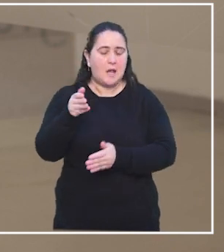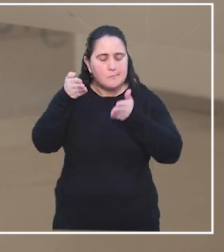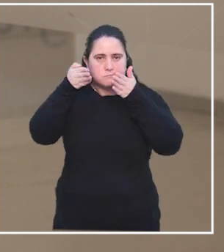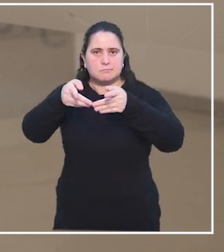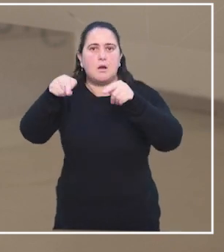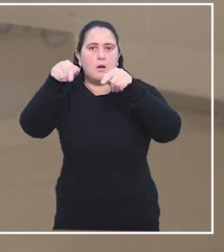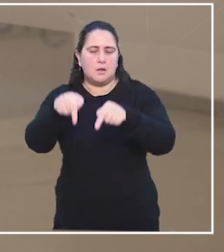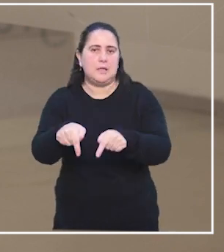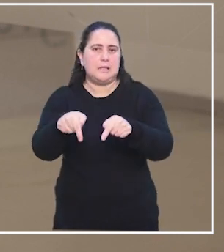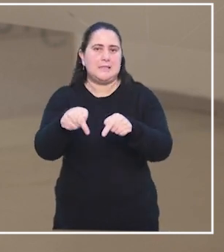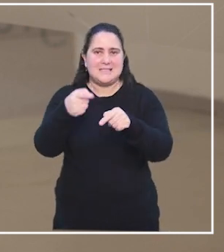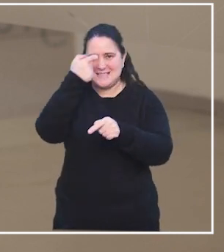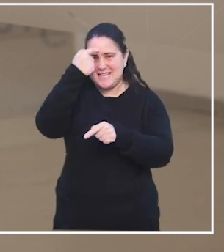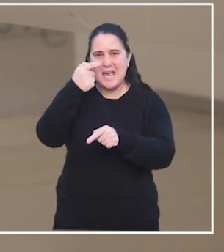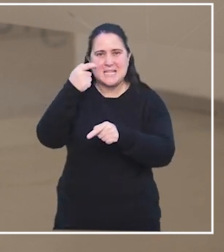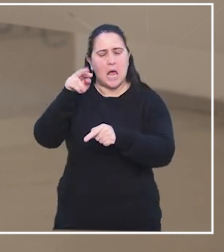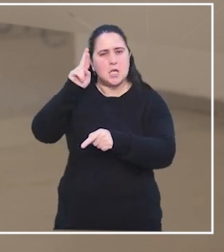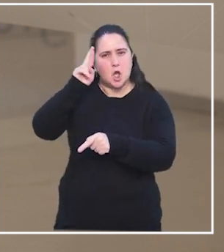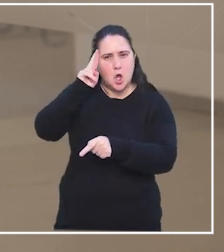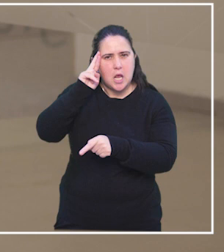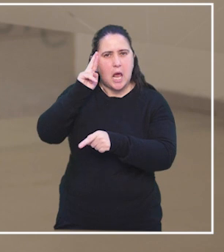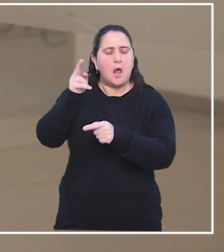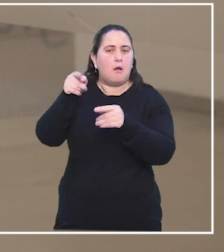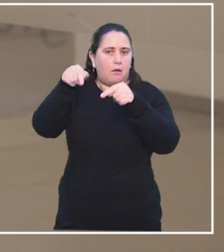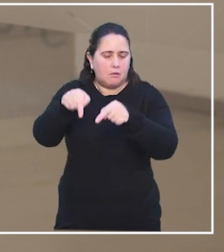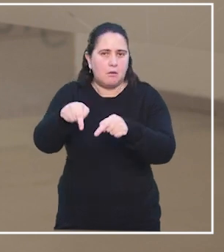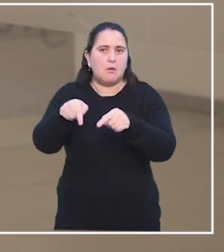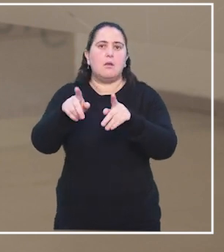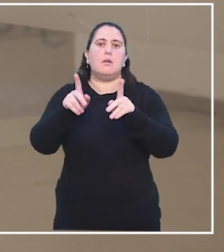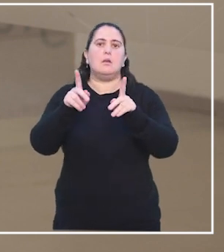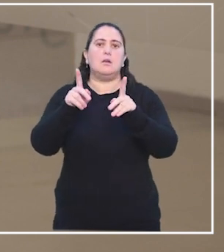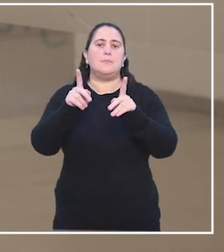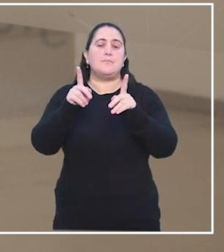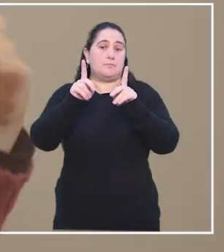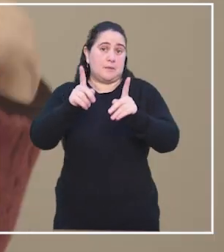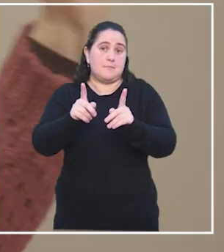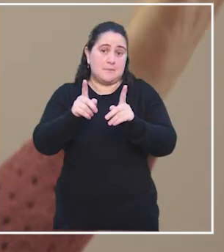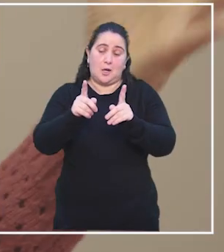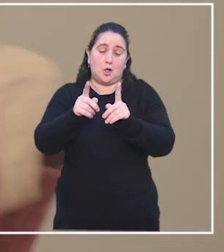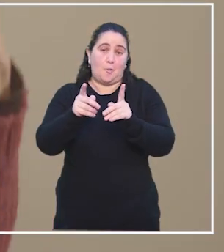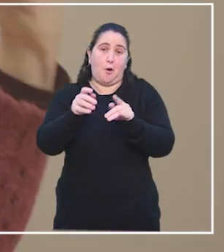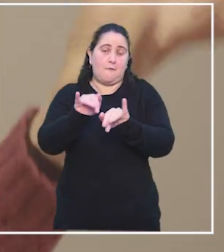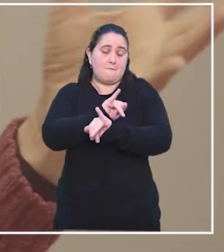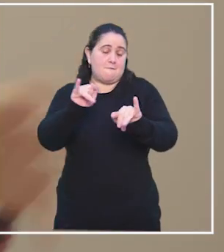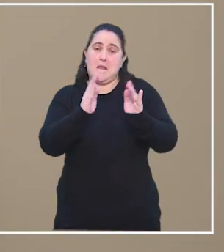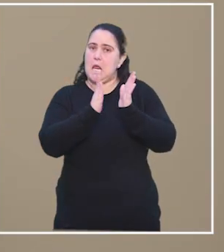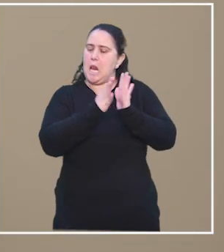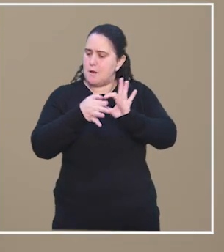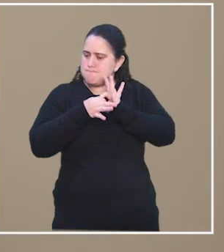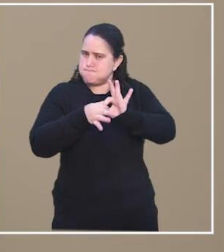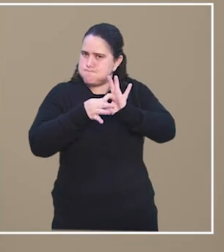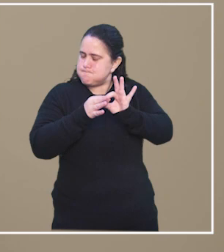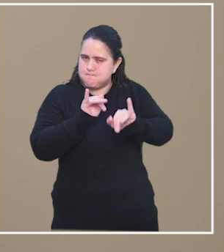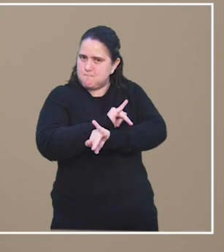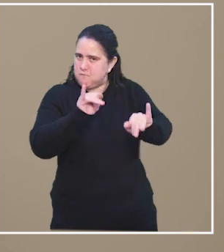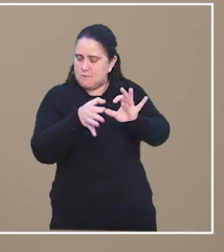foco en la ciencia, la racionalidad, la ilustración y un corte con la Iglesia, con los